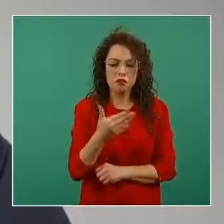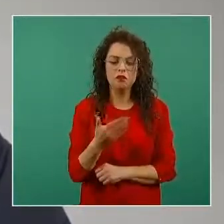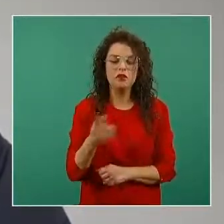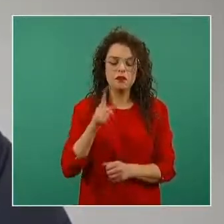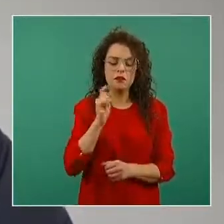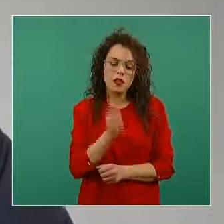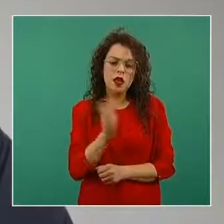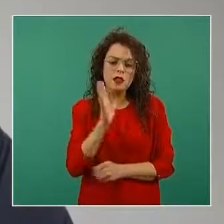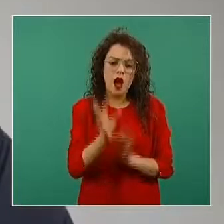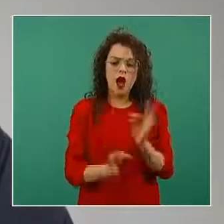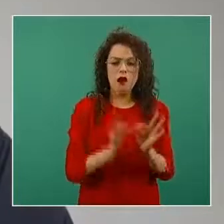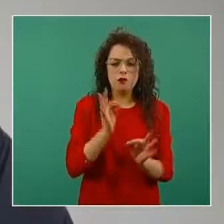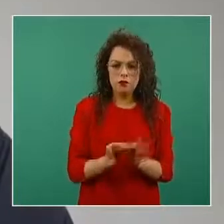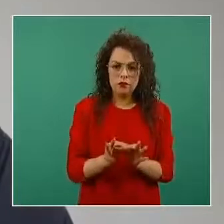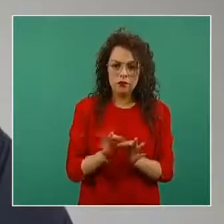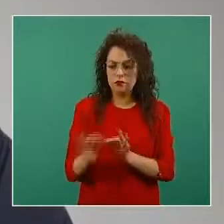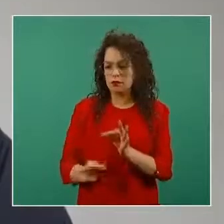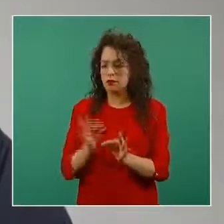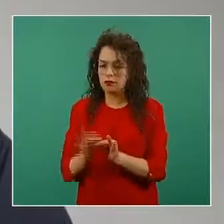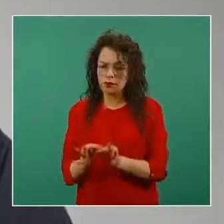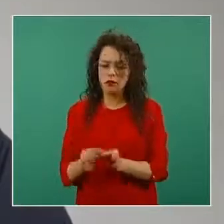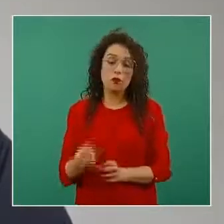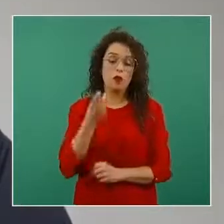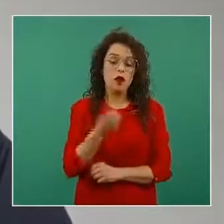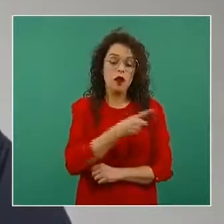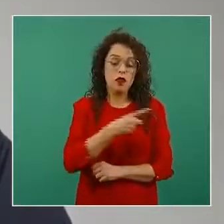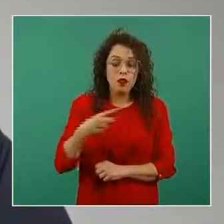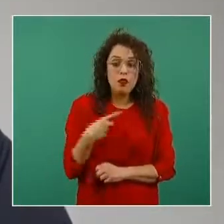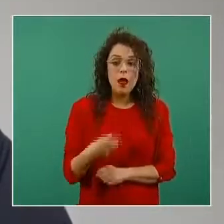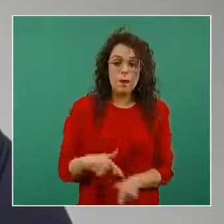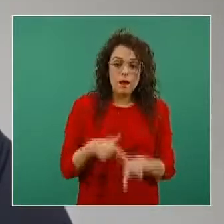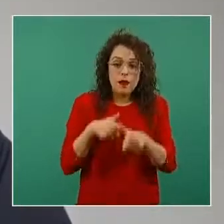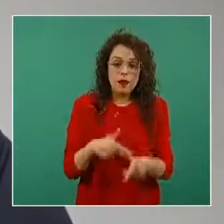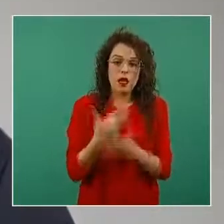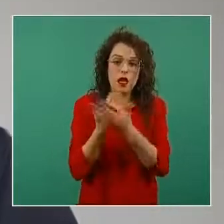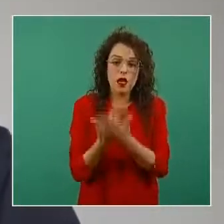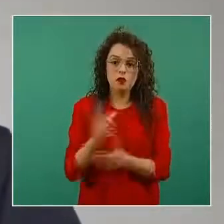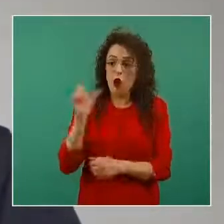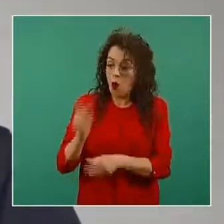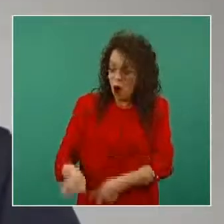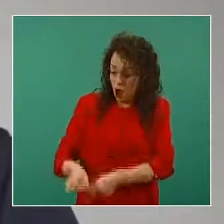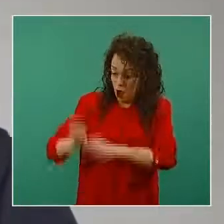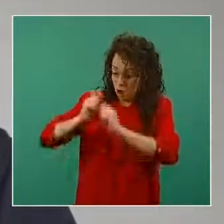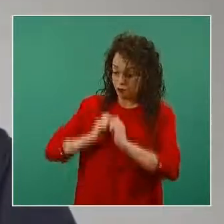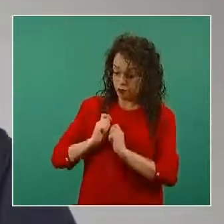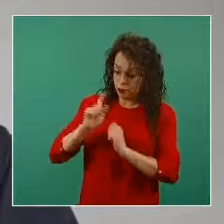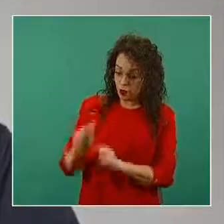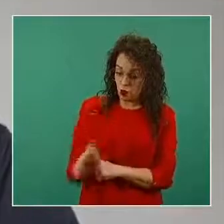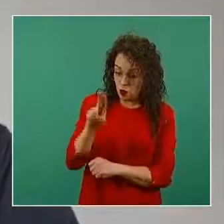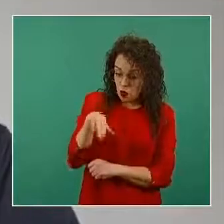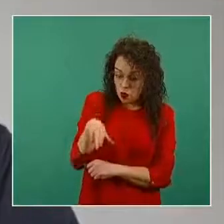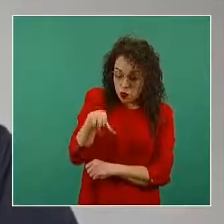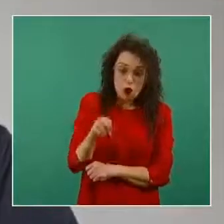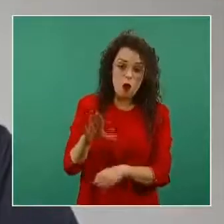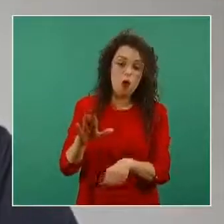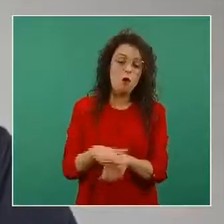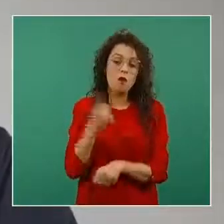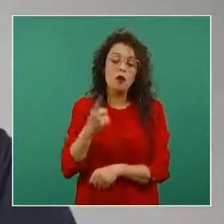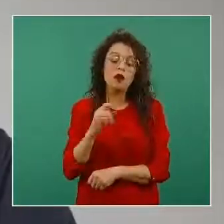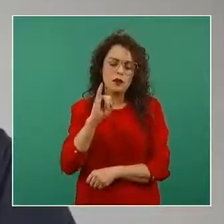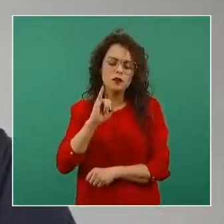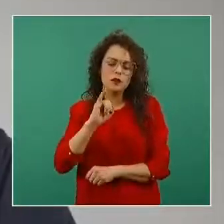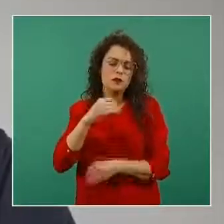precisamente cumpliendo y por lo tanto debemos esperar nuestro turno, ya que finalmente todos seremos